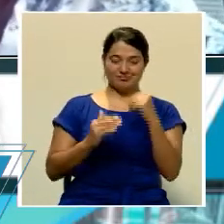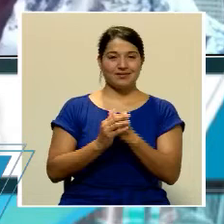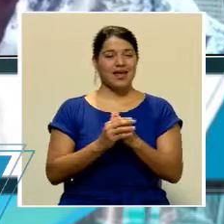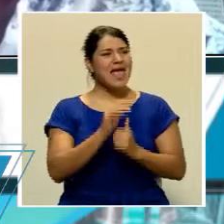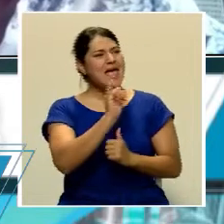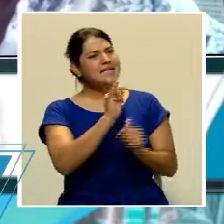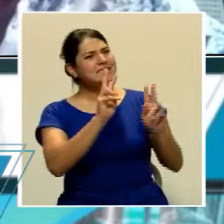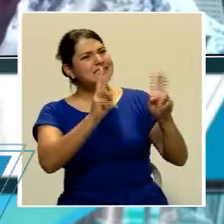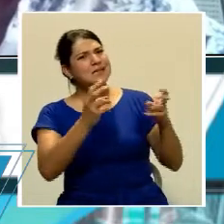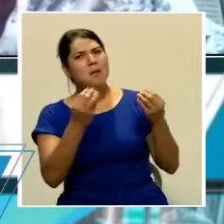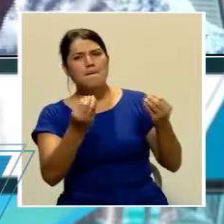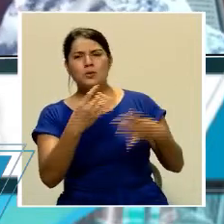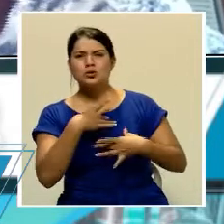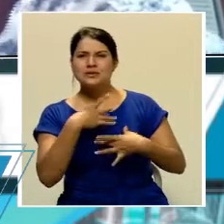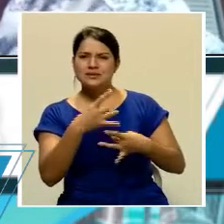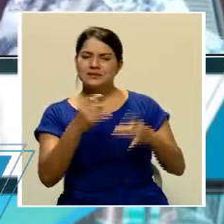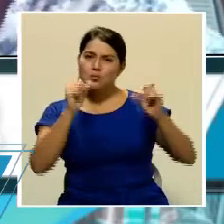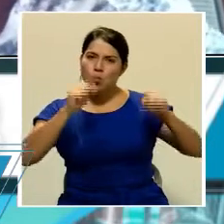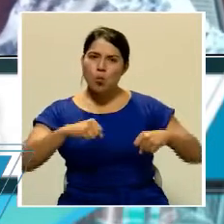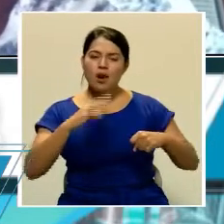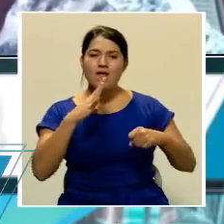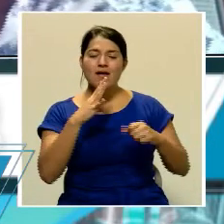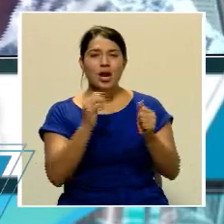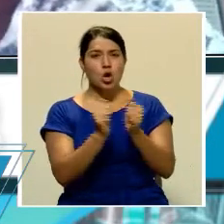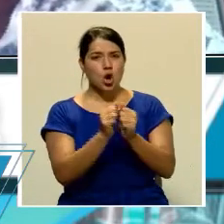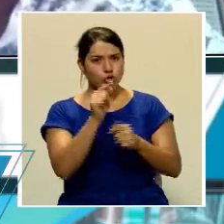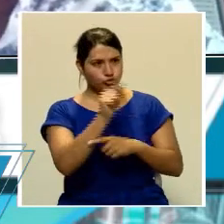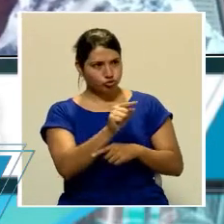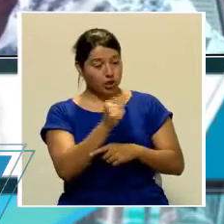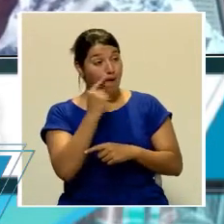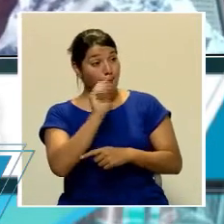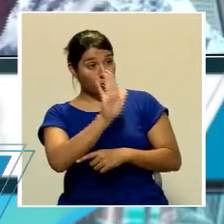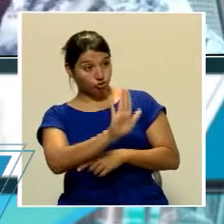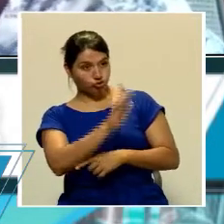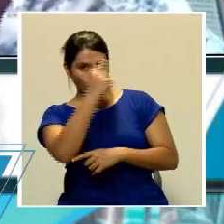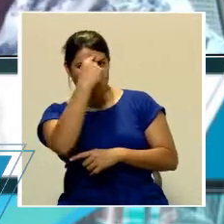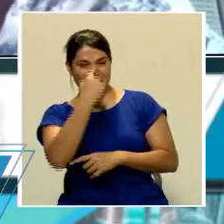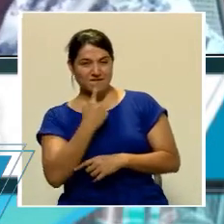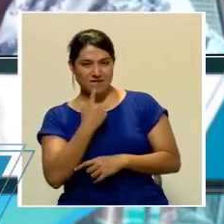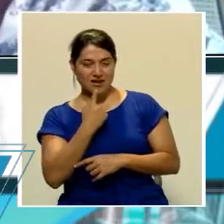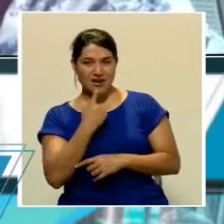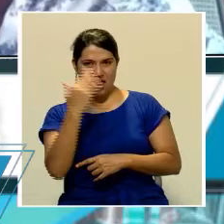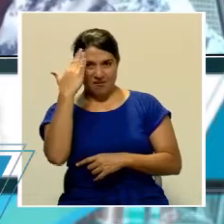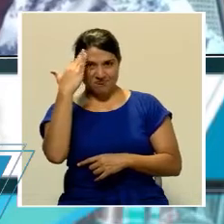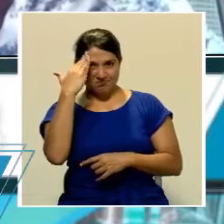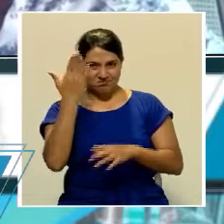súper interesante hablar con usted por su perfil, porque en este momento